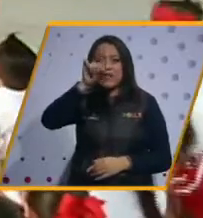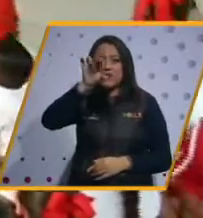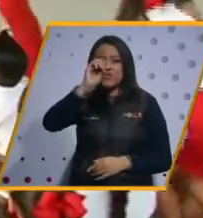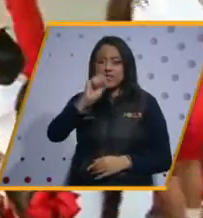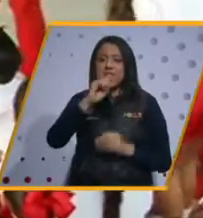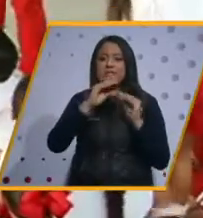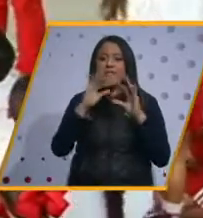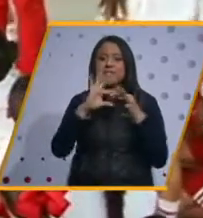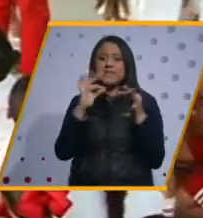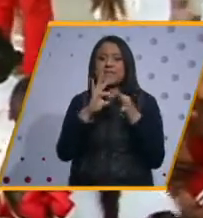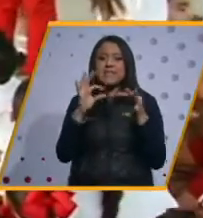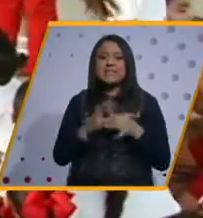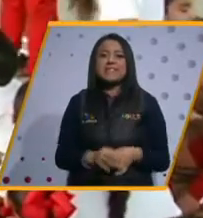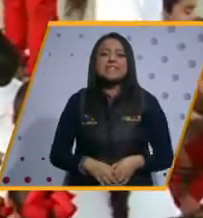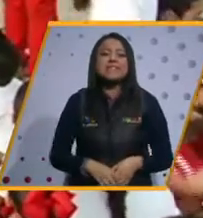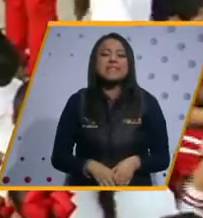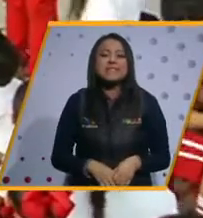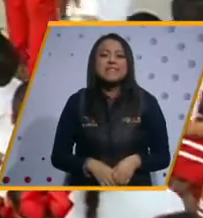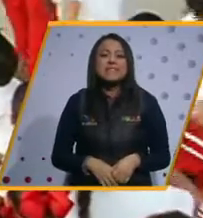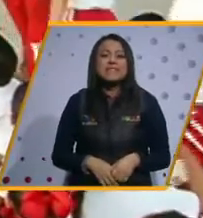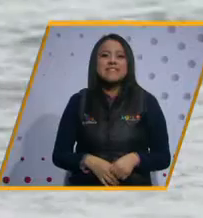Terrones.